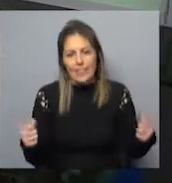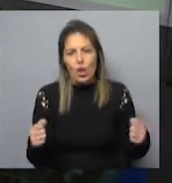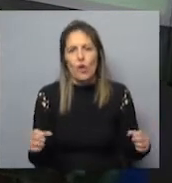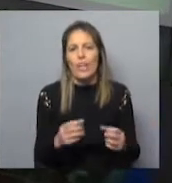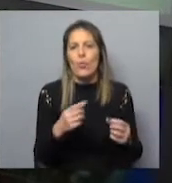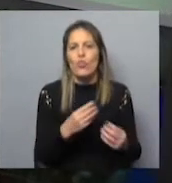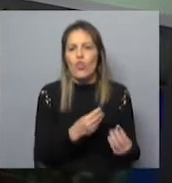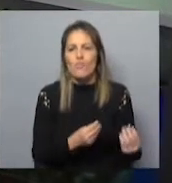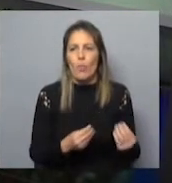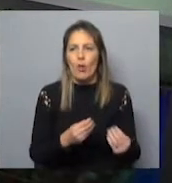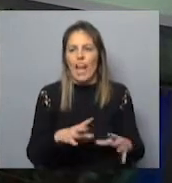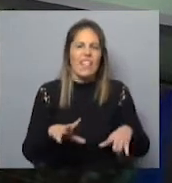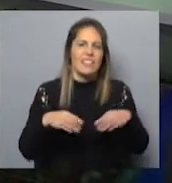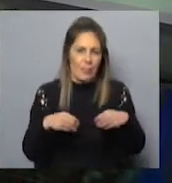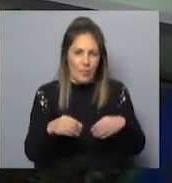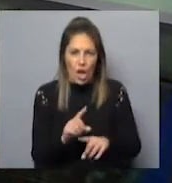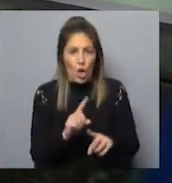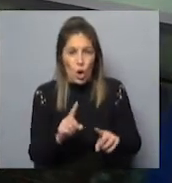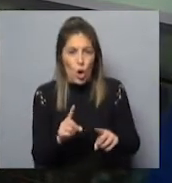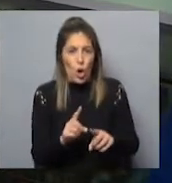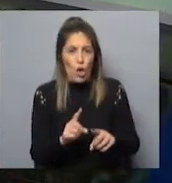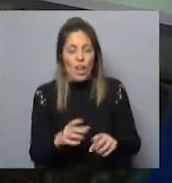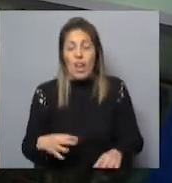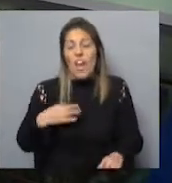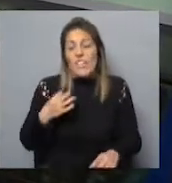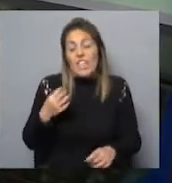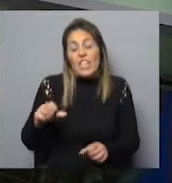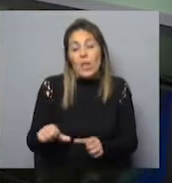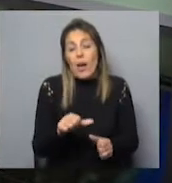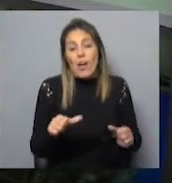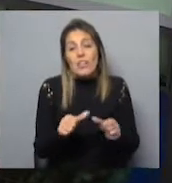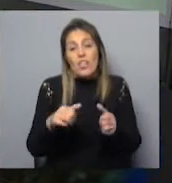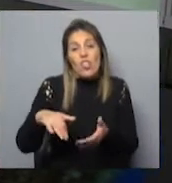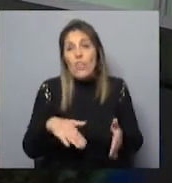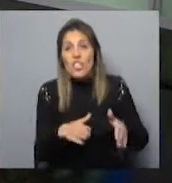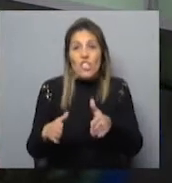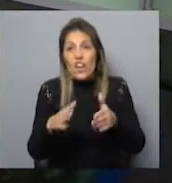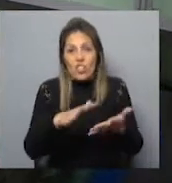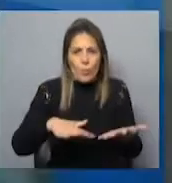asume uno de repente si la vida versionando a esos recovecos pero